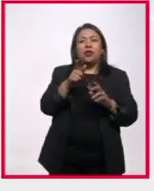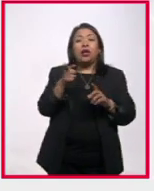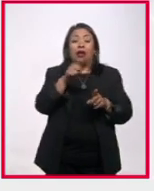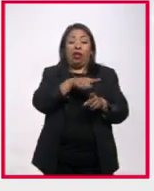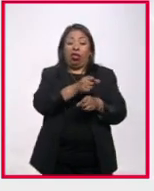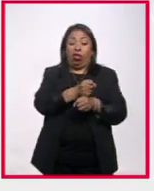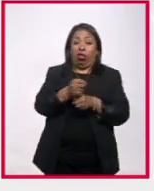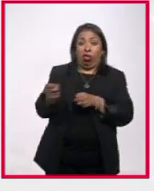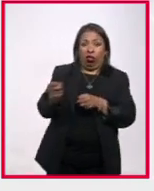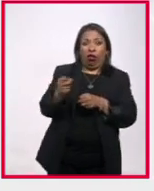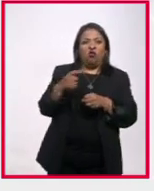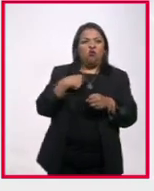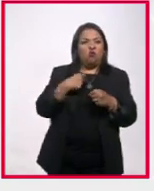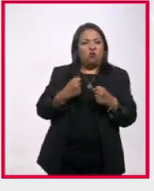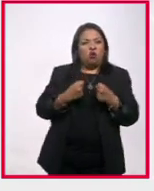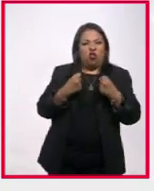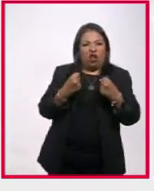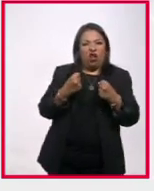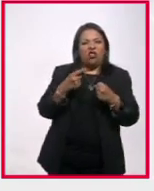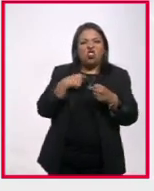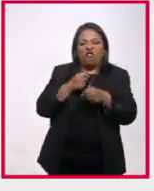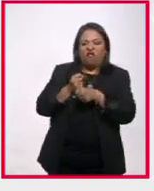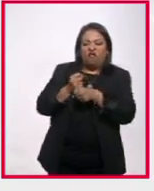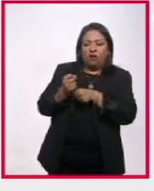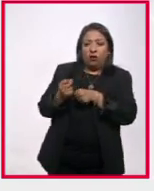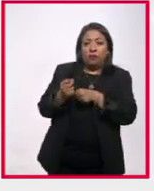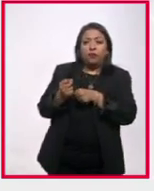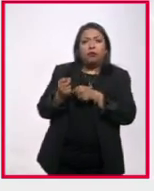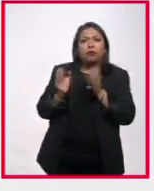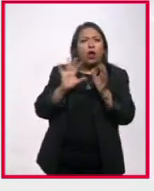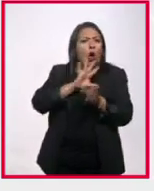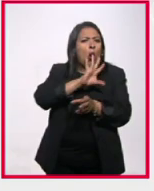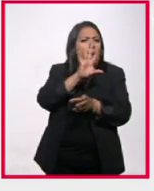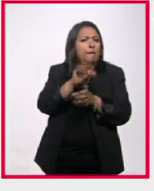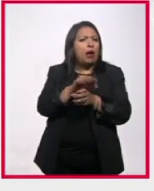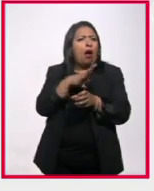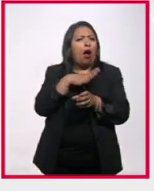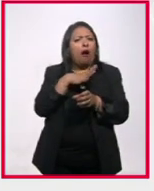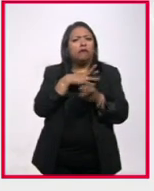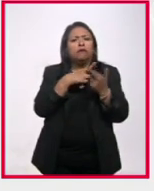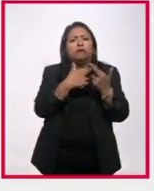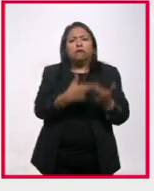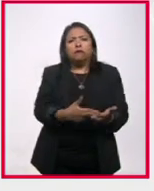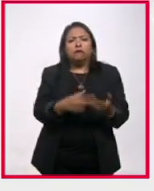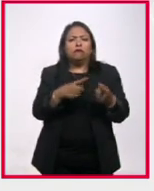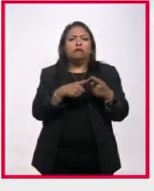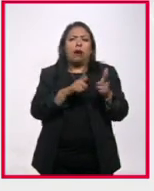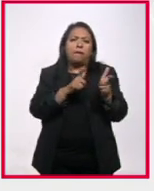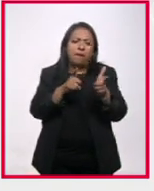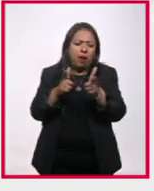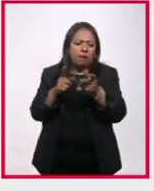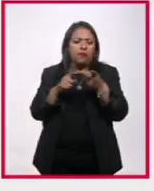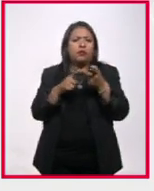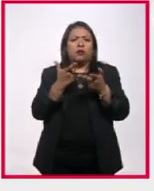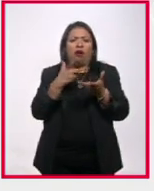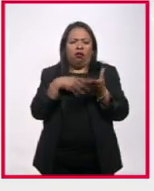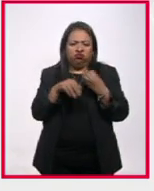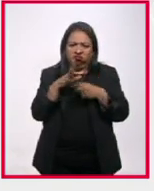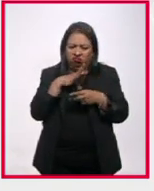poder, los que son los victimarios, lo tienen todo. Tienen las armas, tienen el